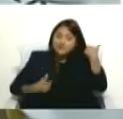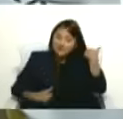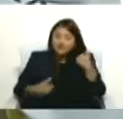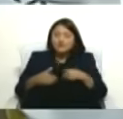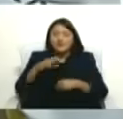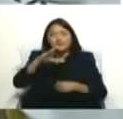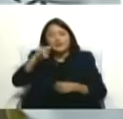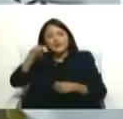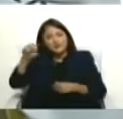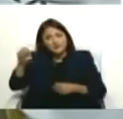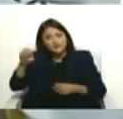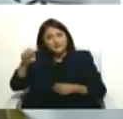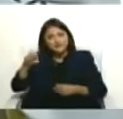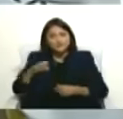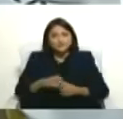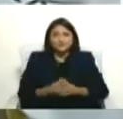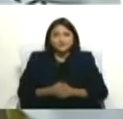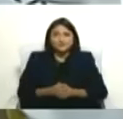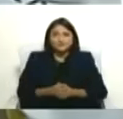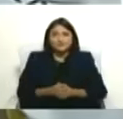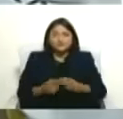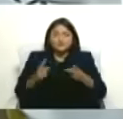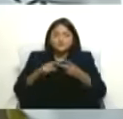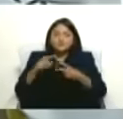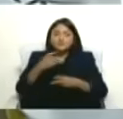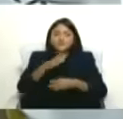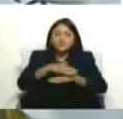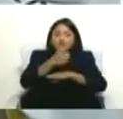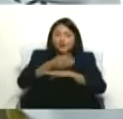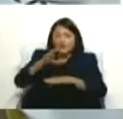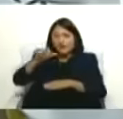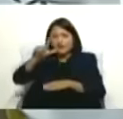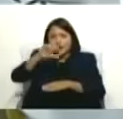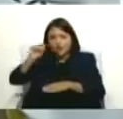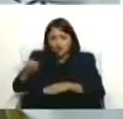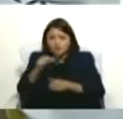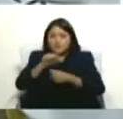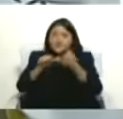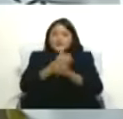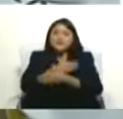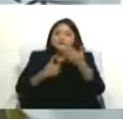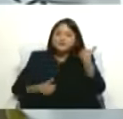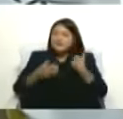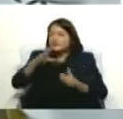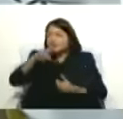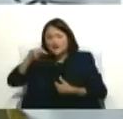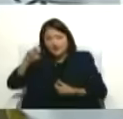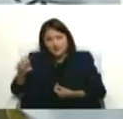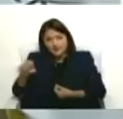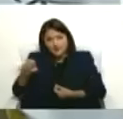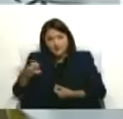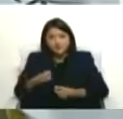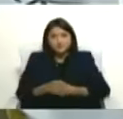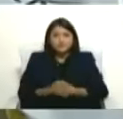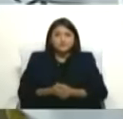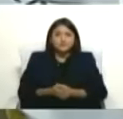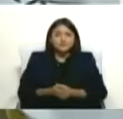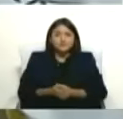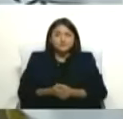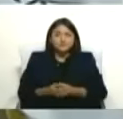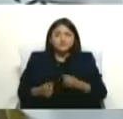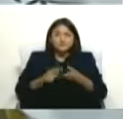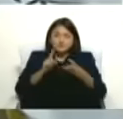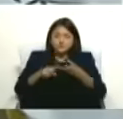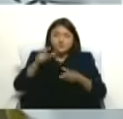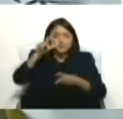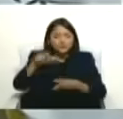Electoral. Rector Carlos Quintero, vicepresidente del Consejo Nacional Electoral.